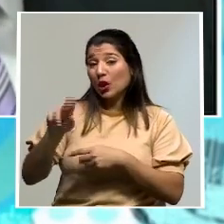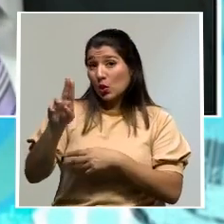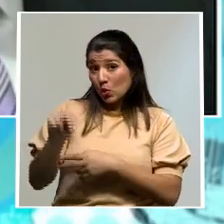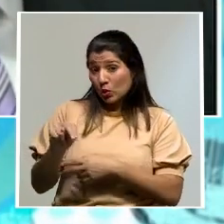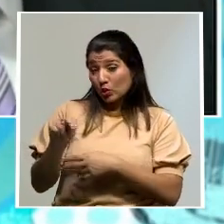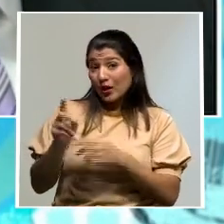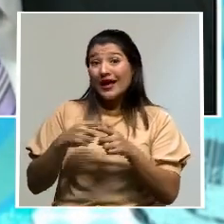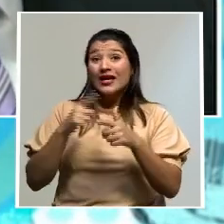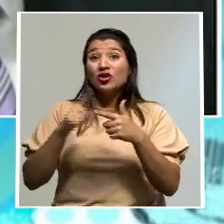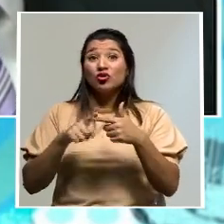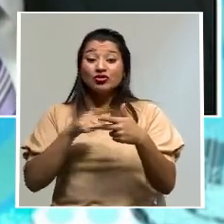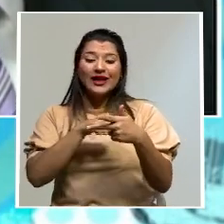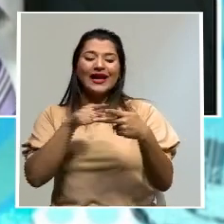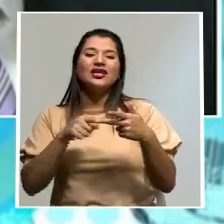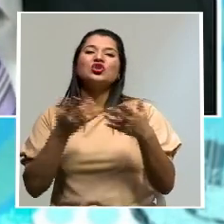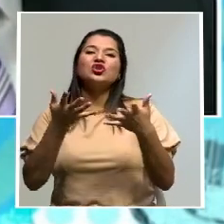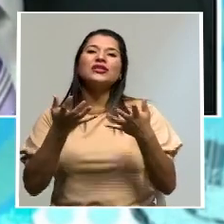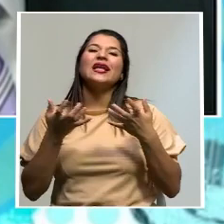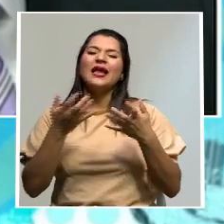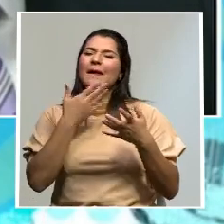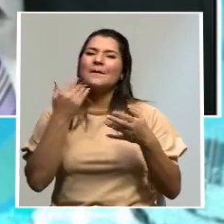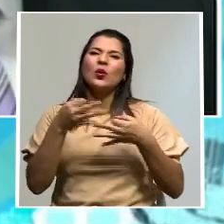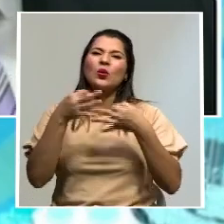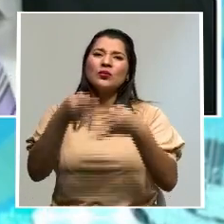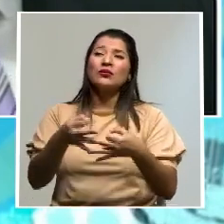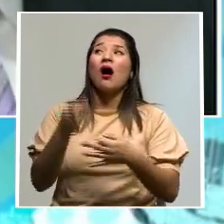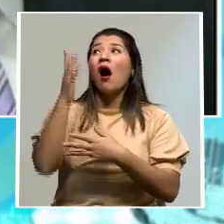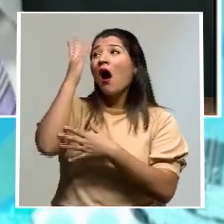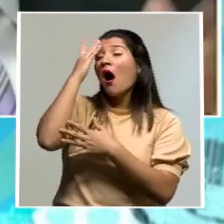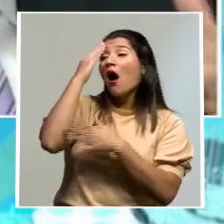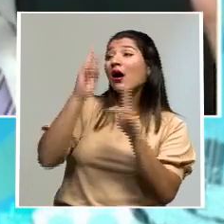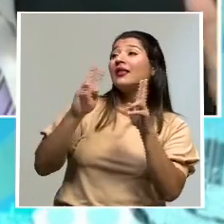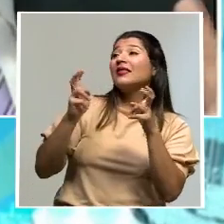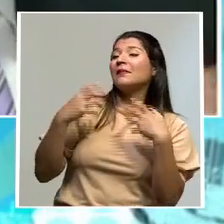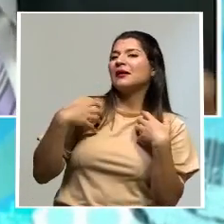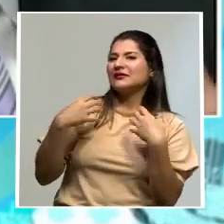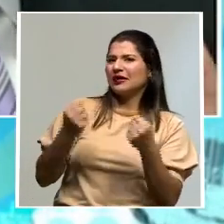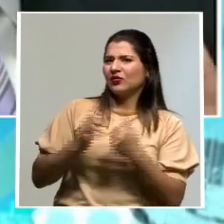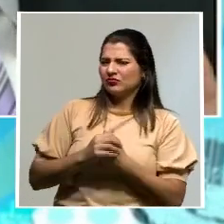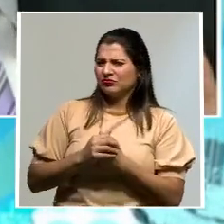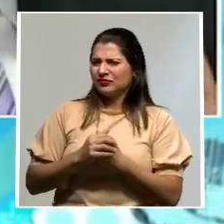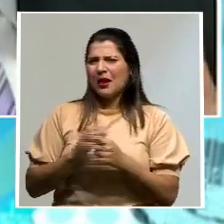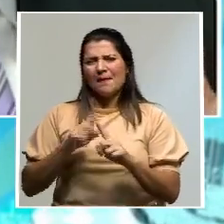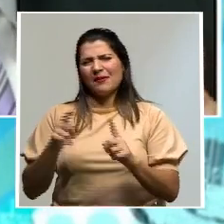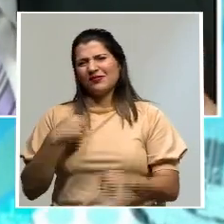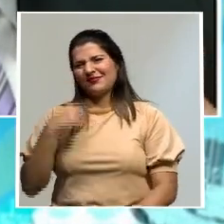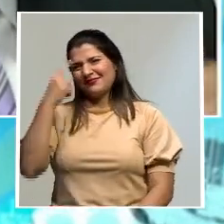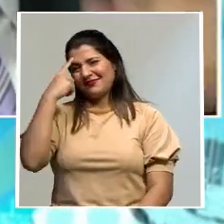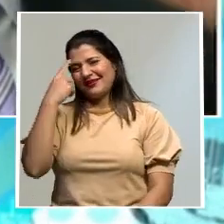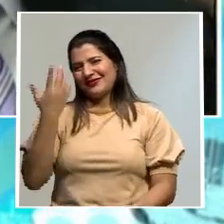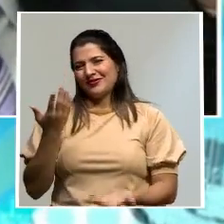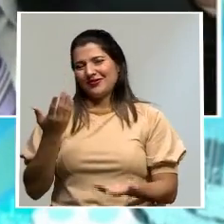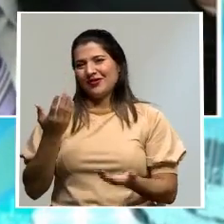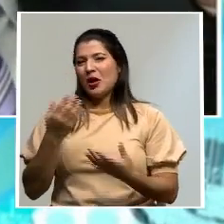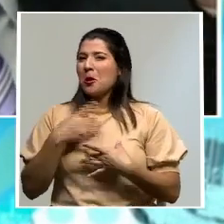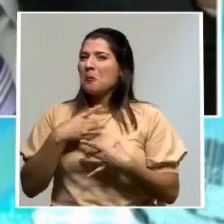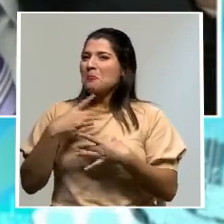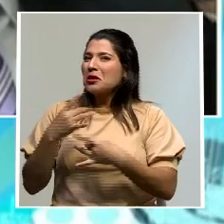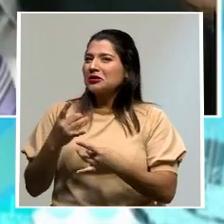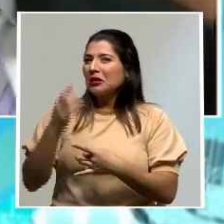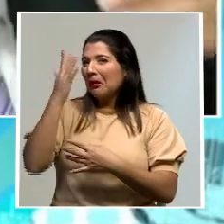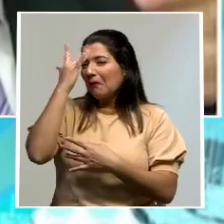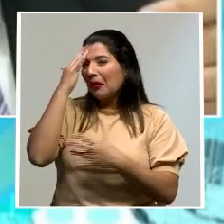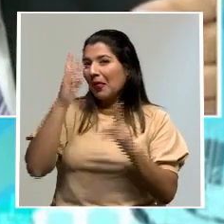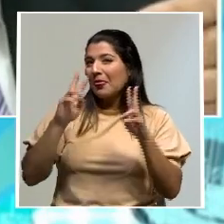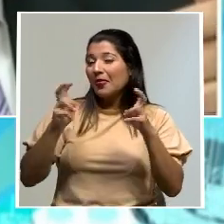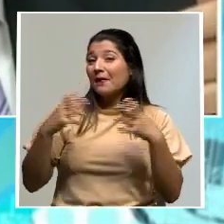ellos de cambiar la fecha, porque decían que el tema de salud les preocupaba mucho. Curioso, porque les preocupa tanto el tema de salud